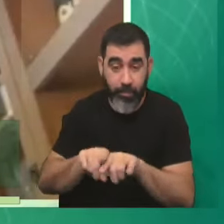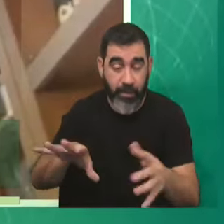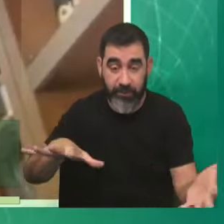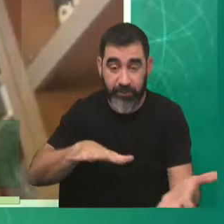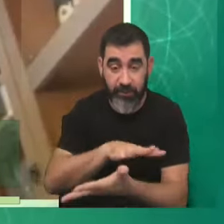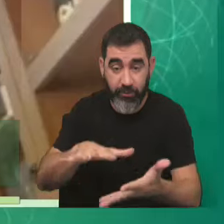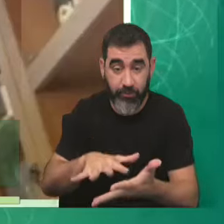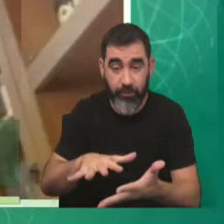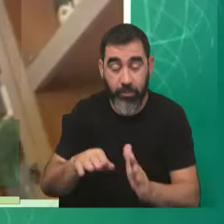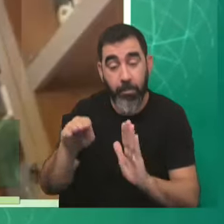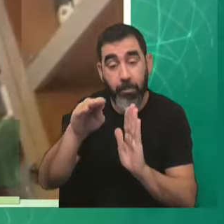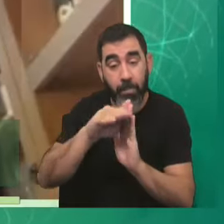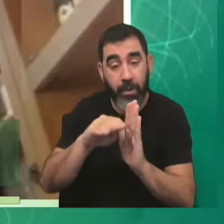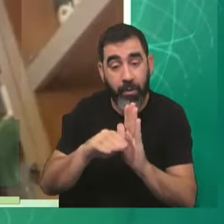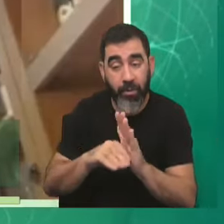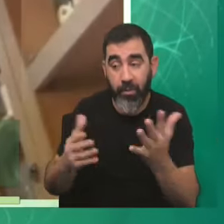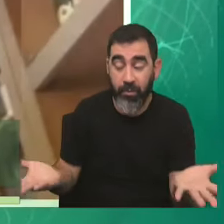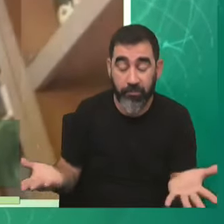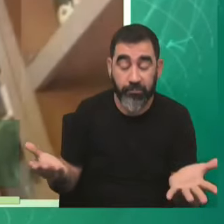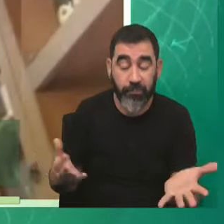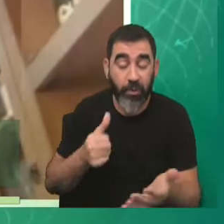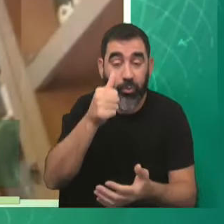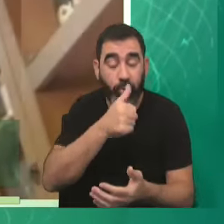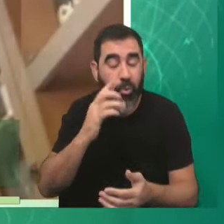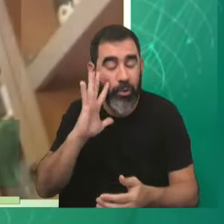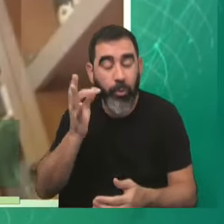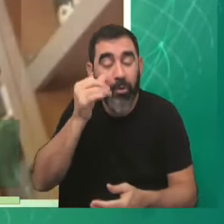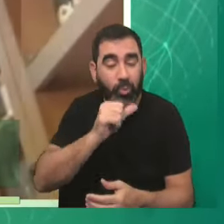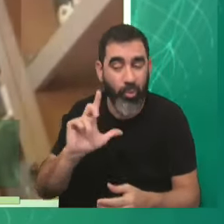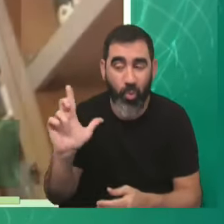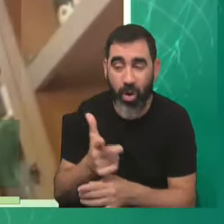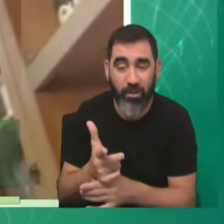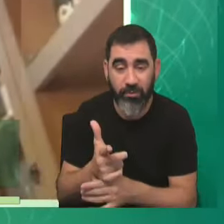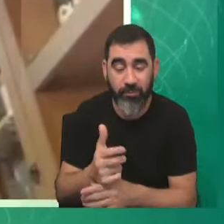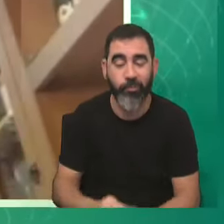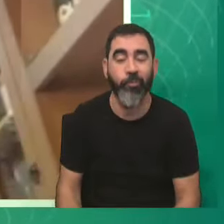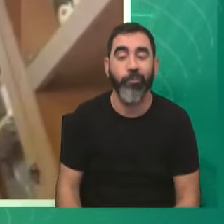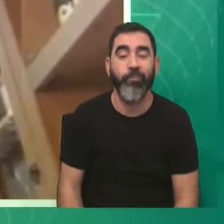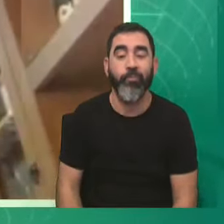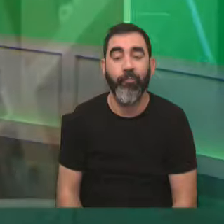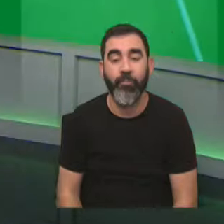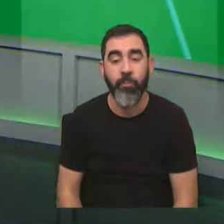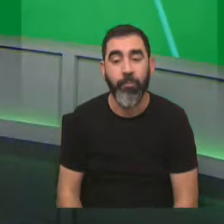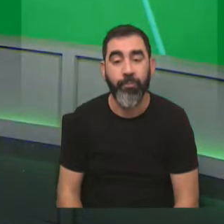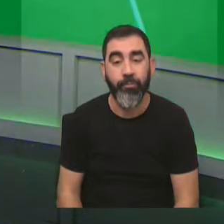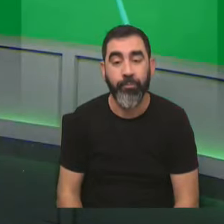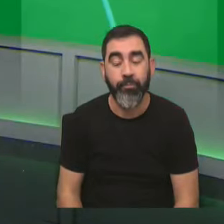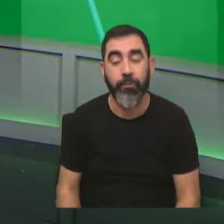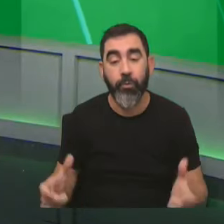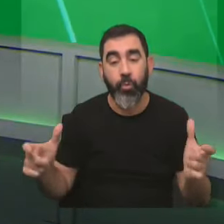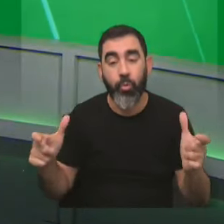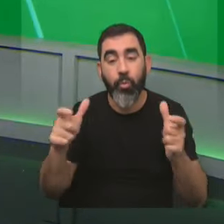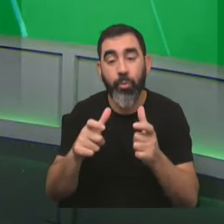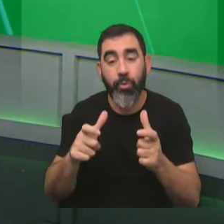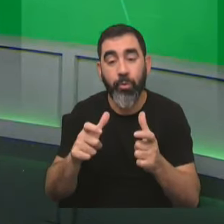y medidas la verdad soluciones Perdón no hemos tenido la Comisión Nacional